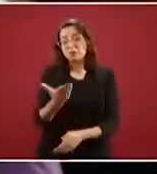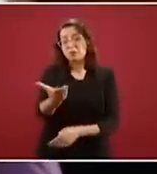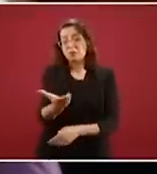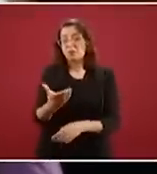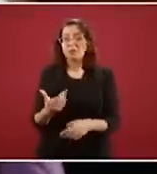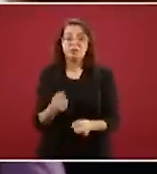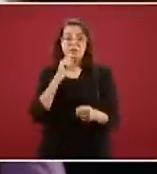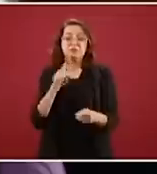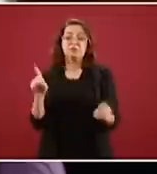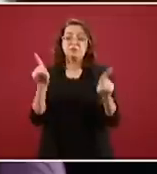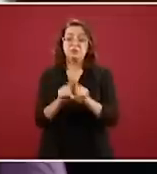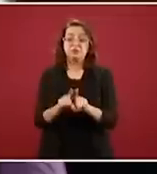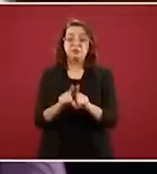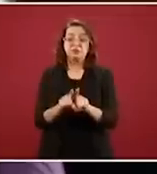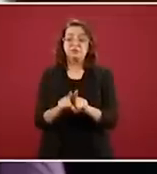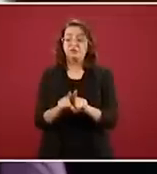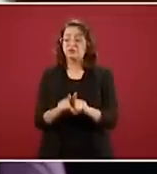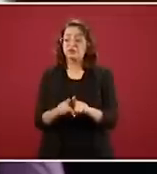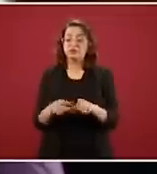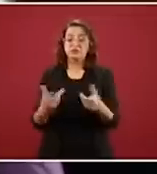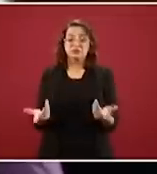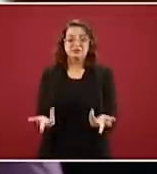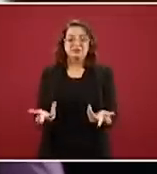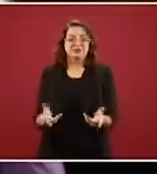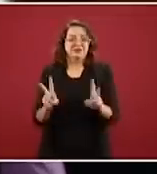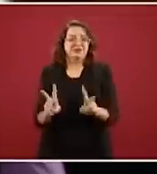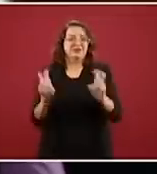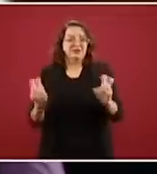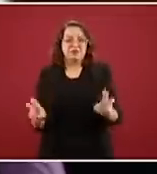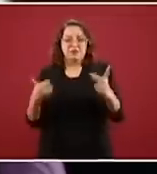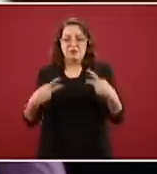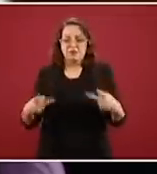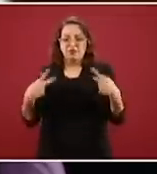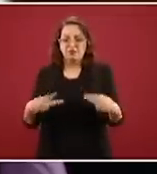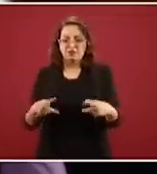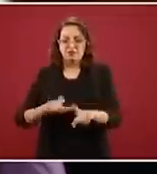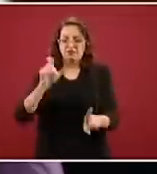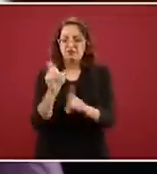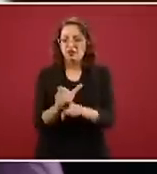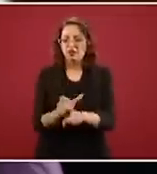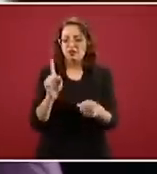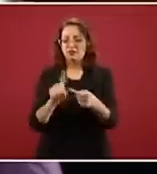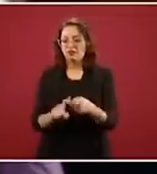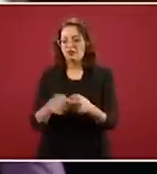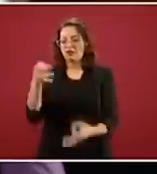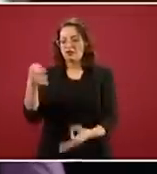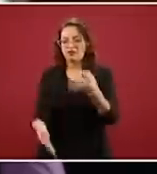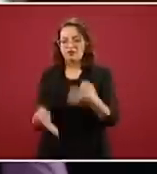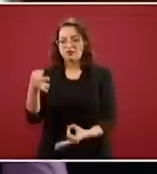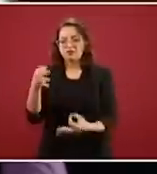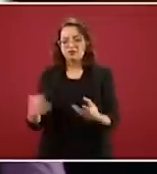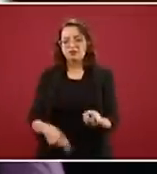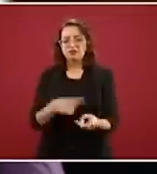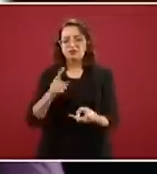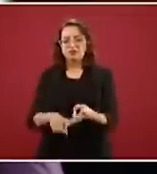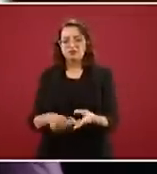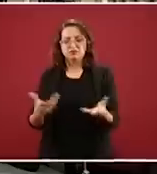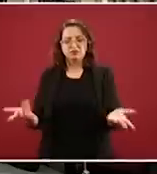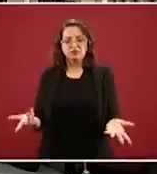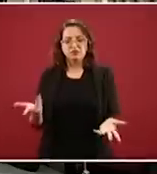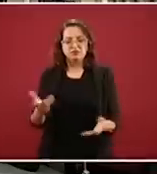engarzado, por supuesto, con la seguridad pública, con el tema de la fiscalía, y bueno, pues no sí, sé qué vamos